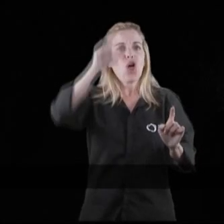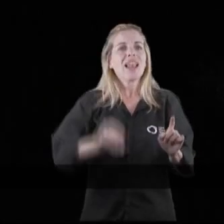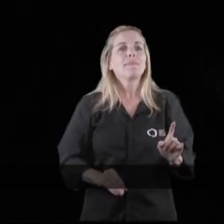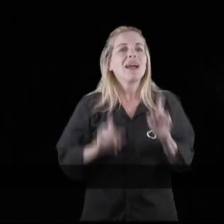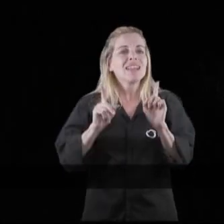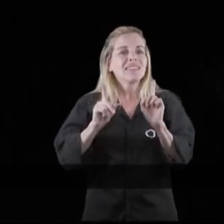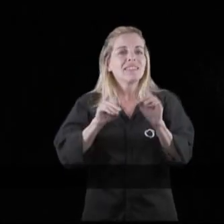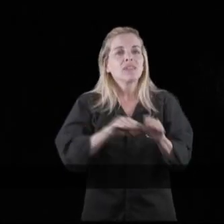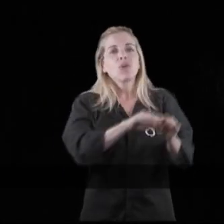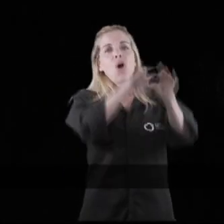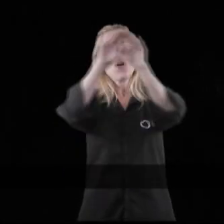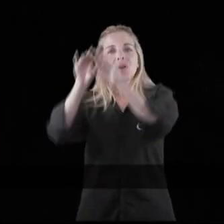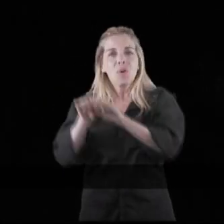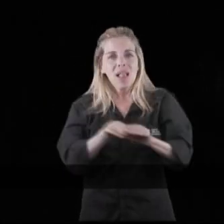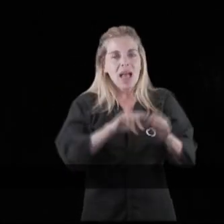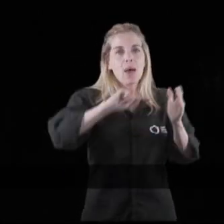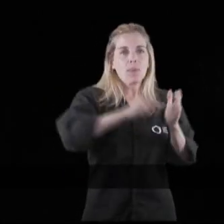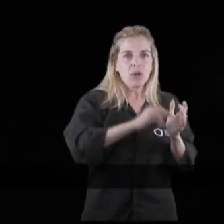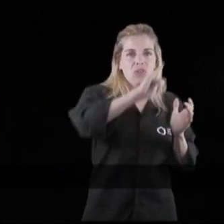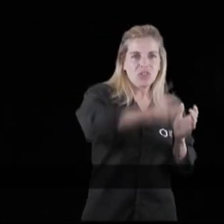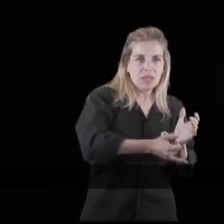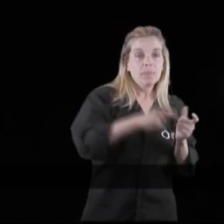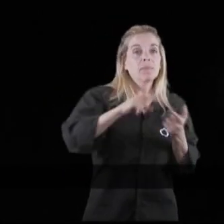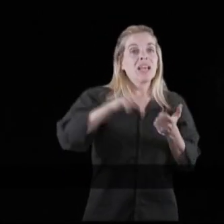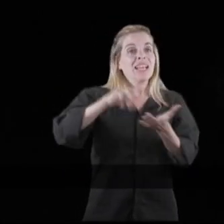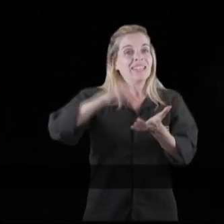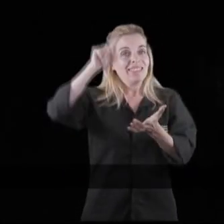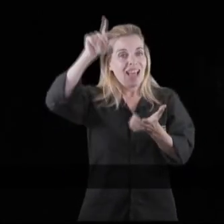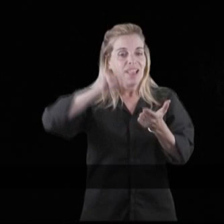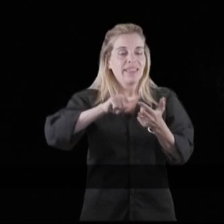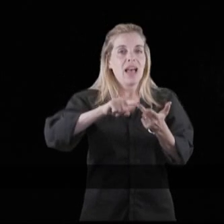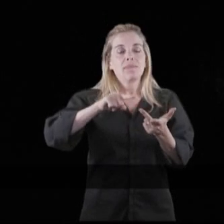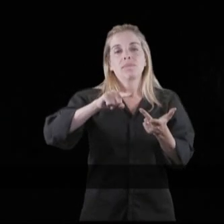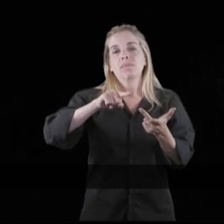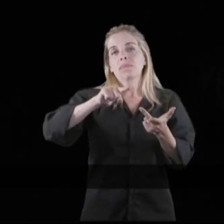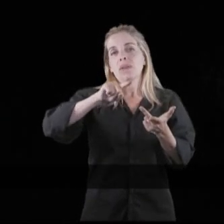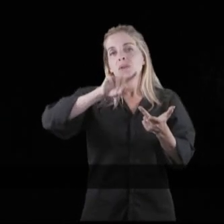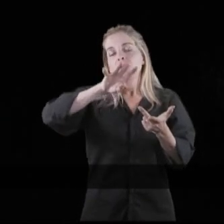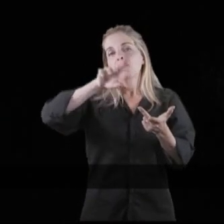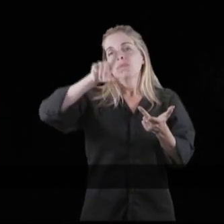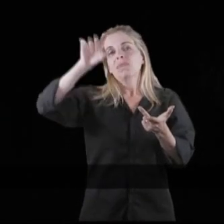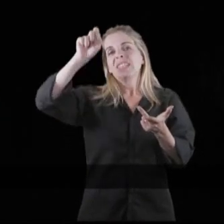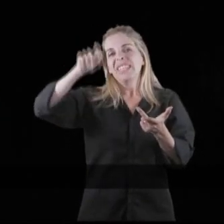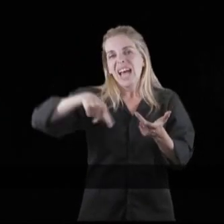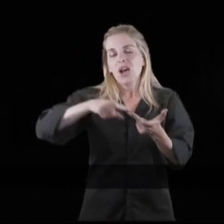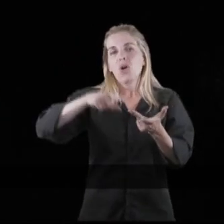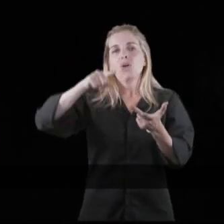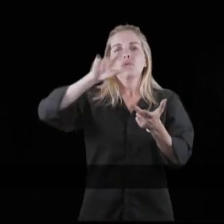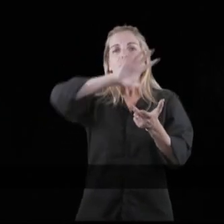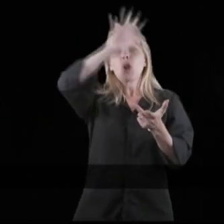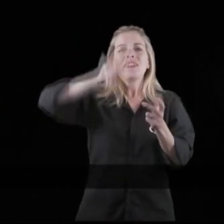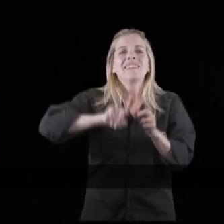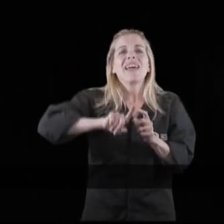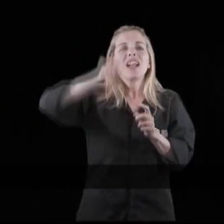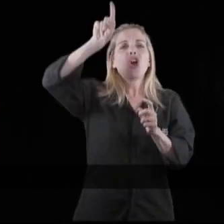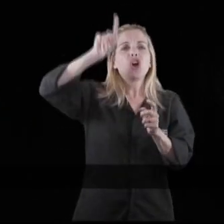que crecer en Buenos Aires, pero hay que crecer en Salta, en Jujuy, en Misiones, en Formosa, en el Chaco, en todo el norte argentino. Hay que